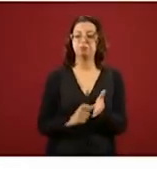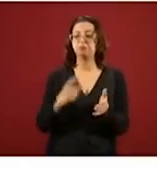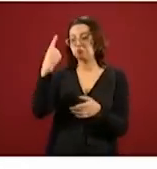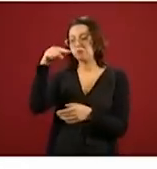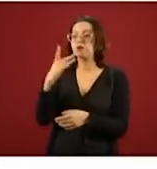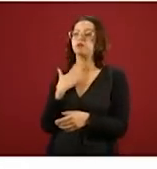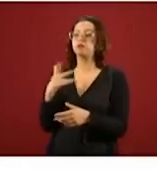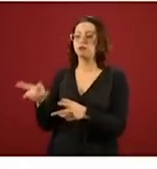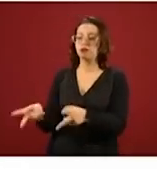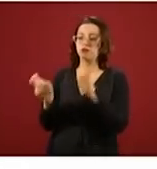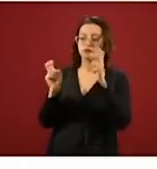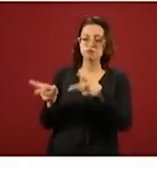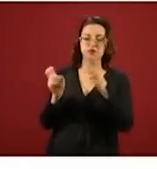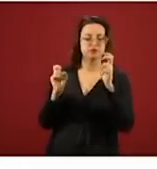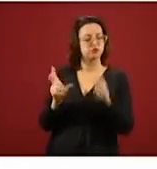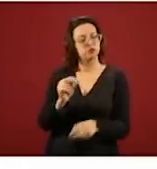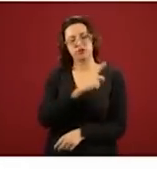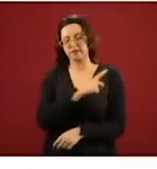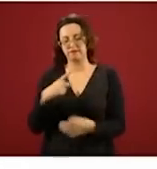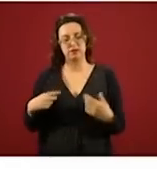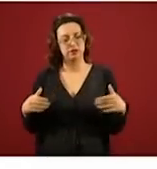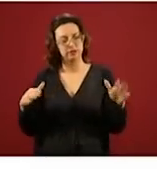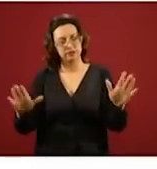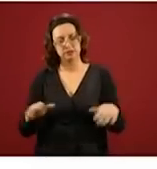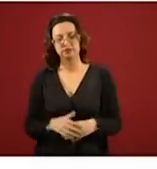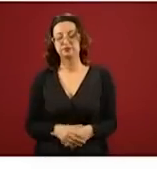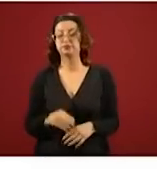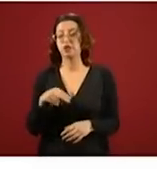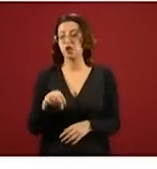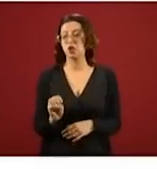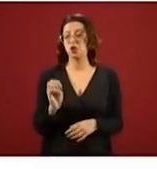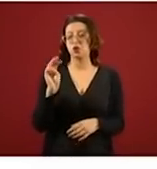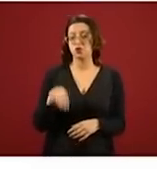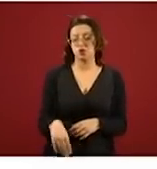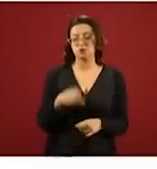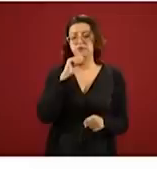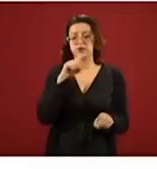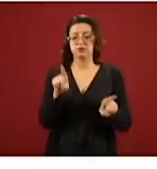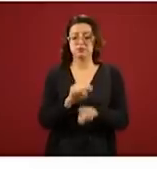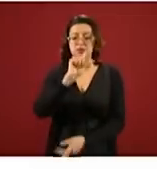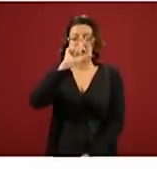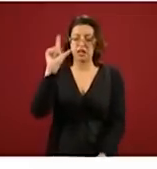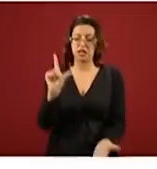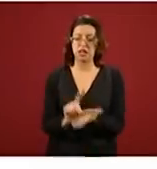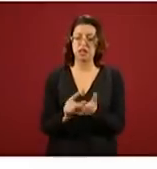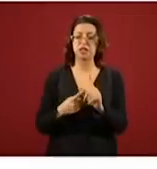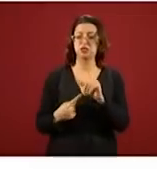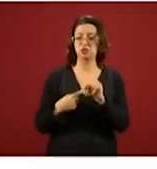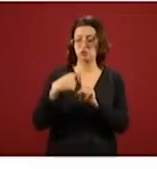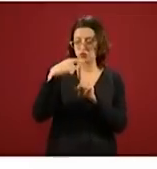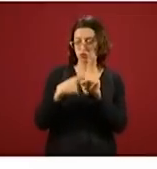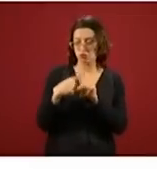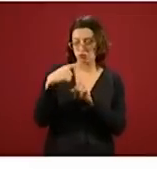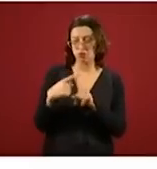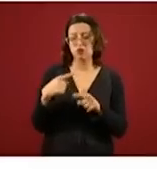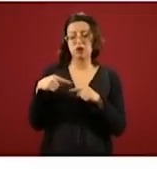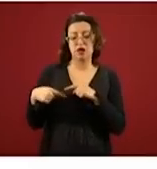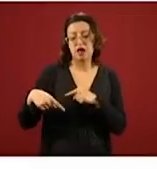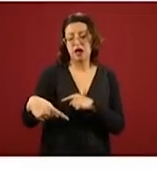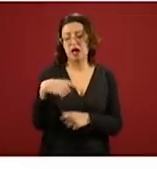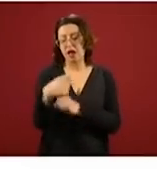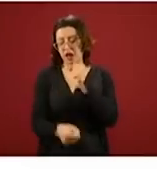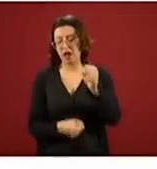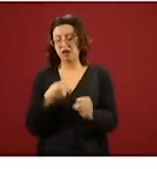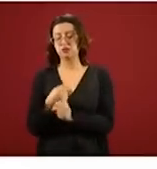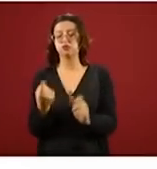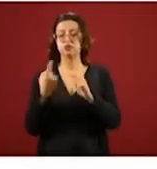tecnológicos es la norma oficial mexicana de control volumétrico se está trabajando para publicarse en este año donde va a tener